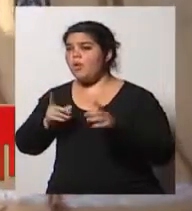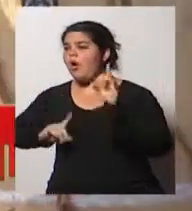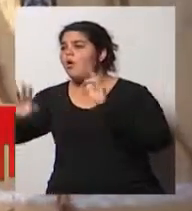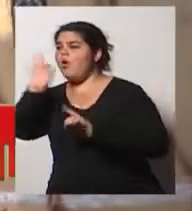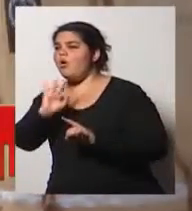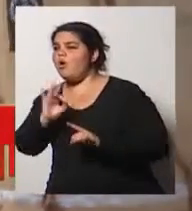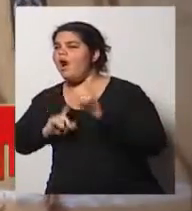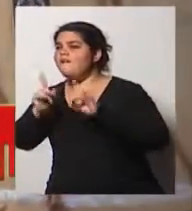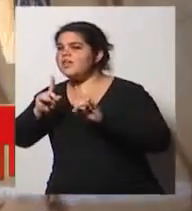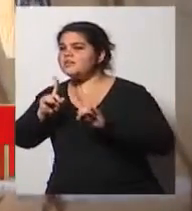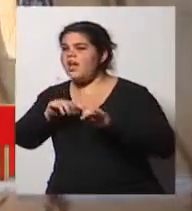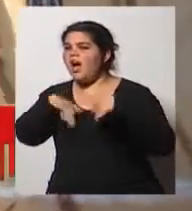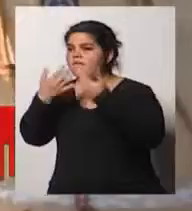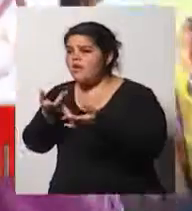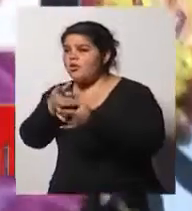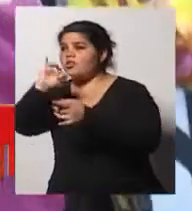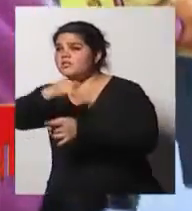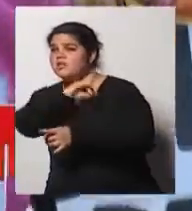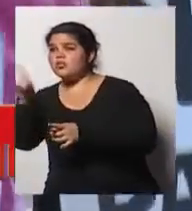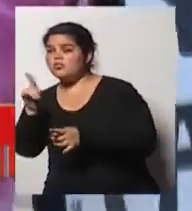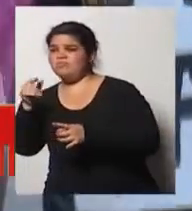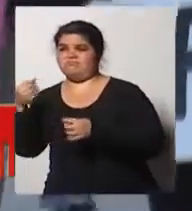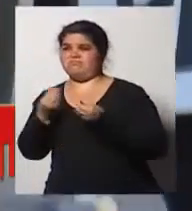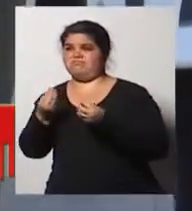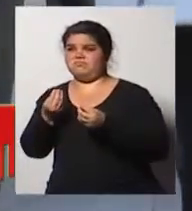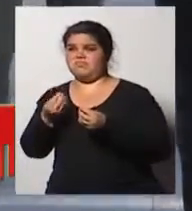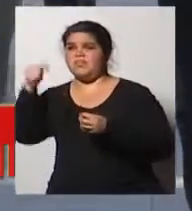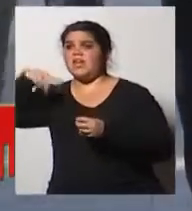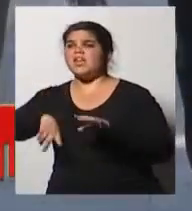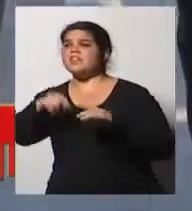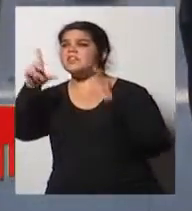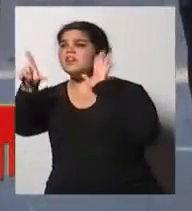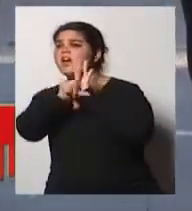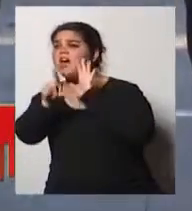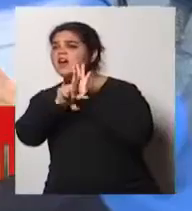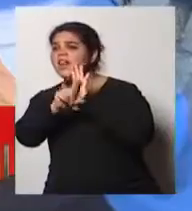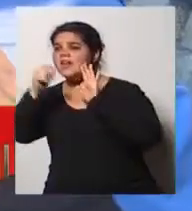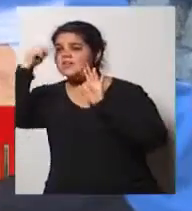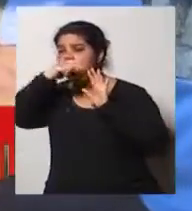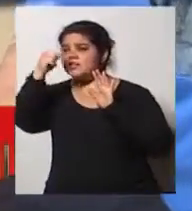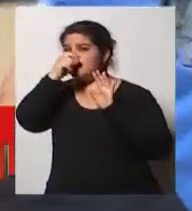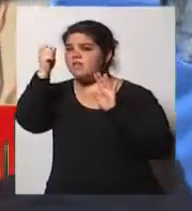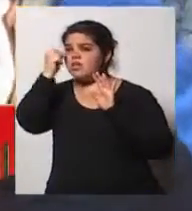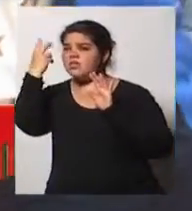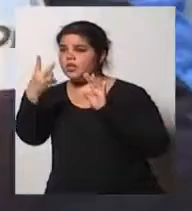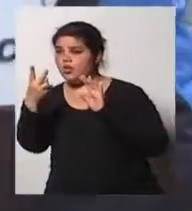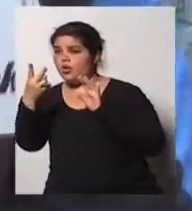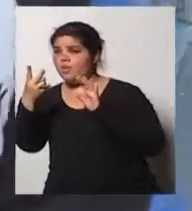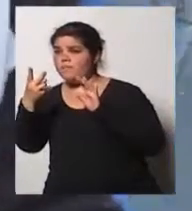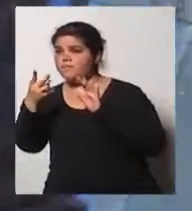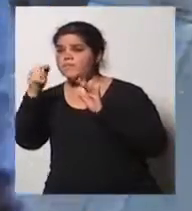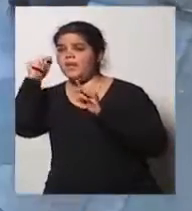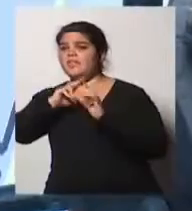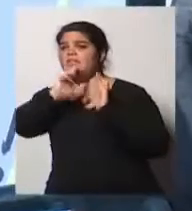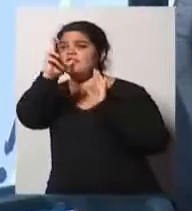no es conveniente o sí. Lo que está en discusión acá es si la ley 7722 al prohibir un determinado